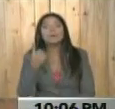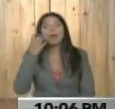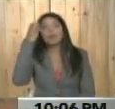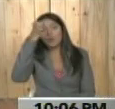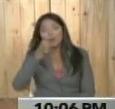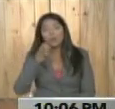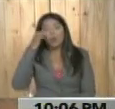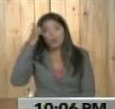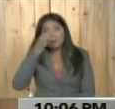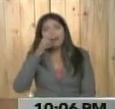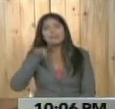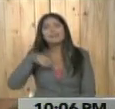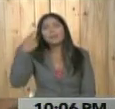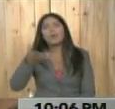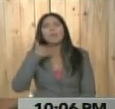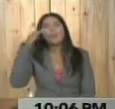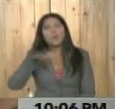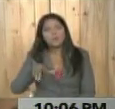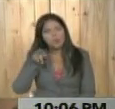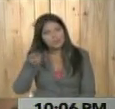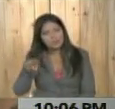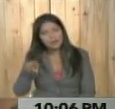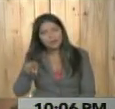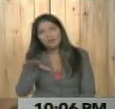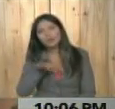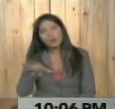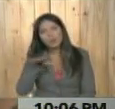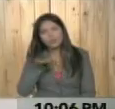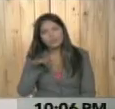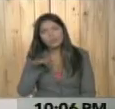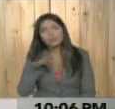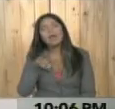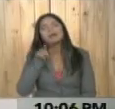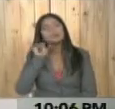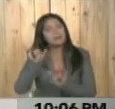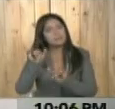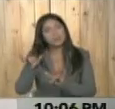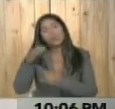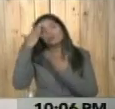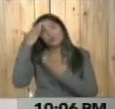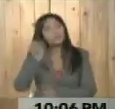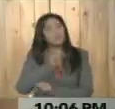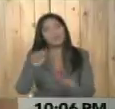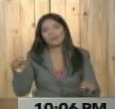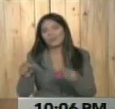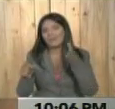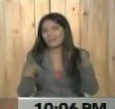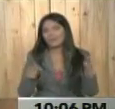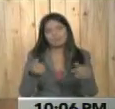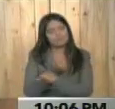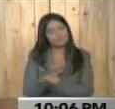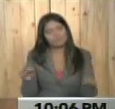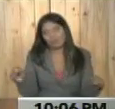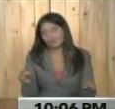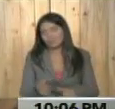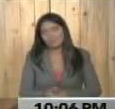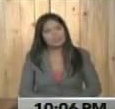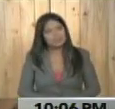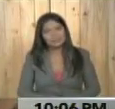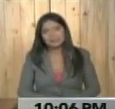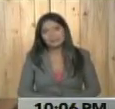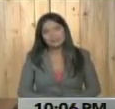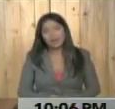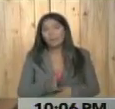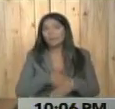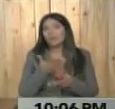Miranda. Y luego murió allá, en la Carraca. Un saludo. No pude ir al espectáculo de ustedes porque estábamos